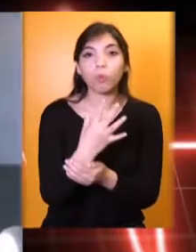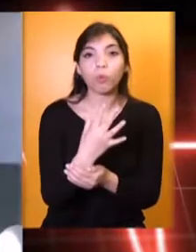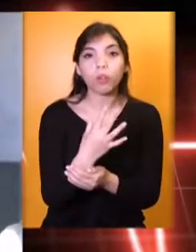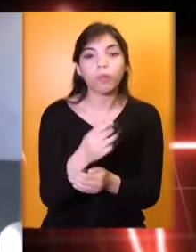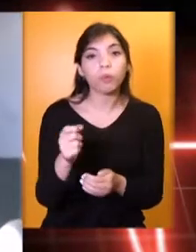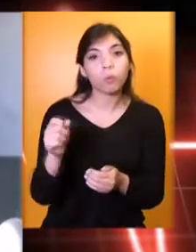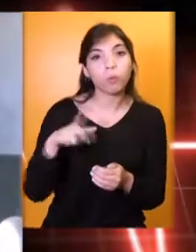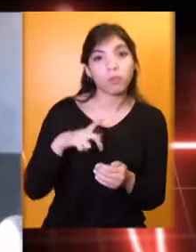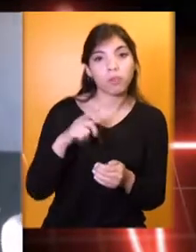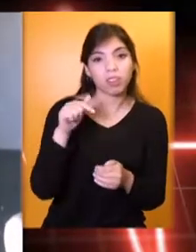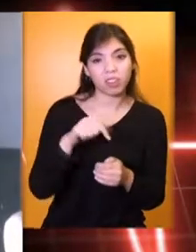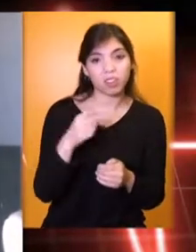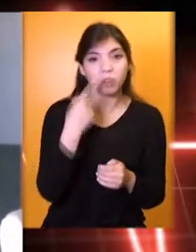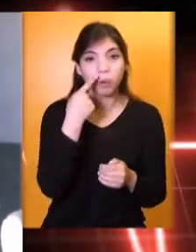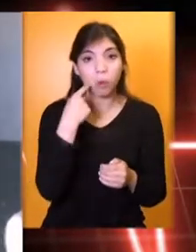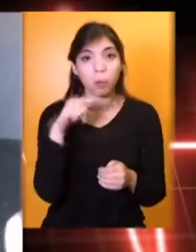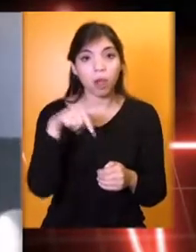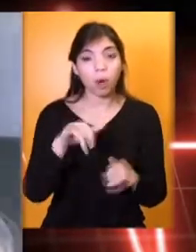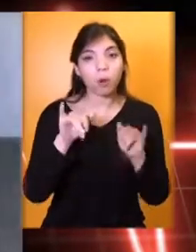actualmente en prisión preventiva.